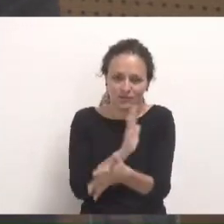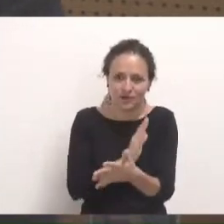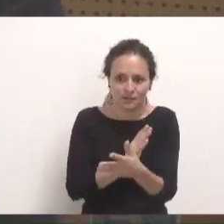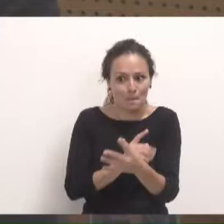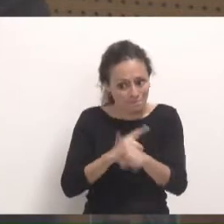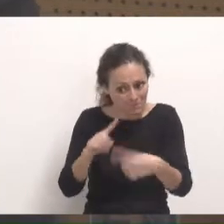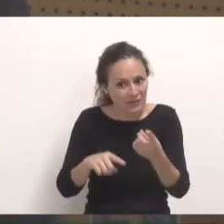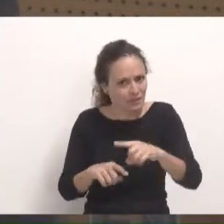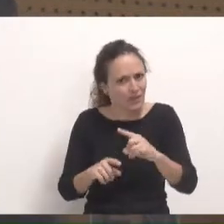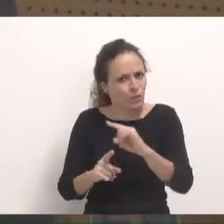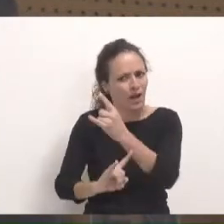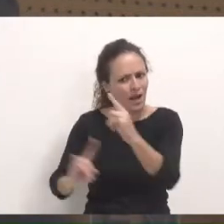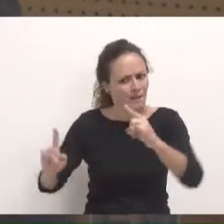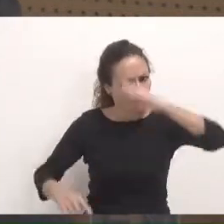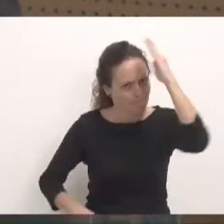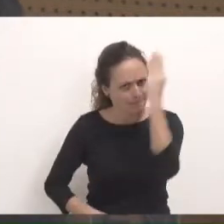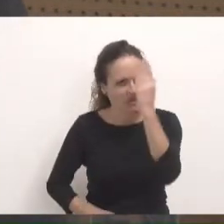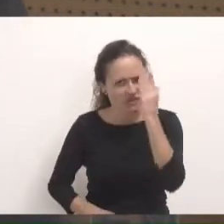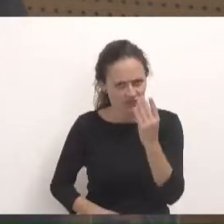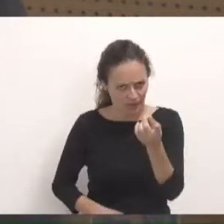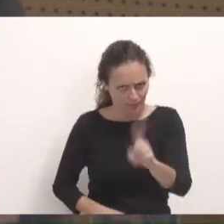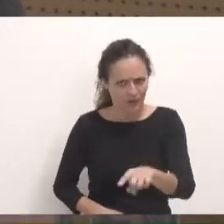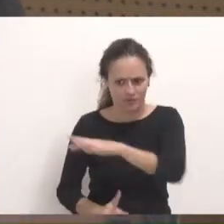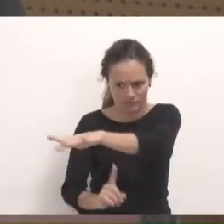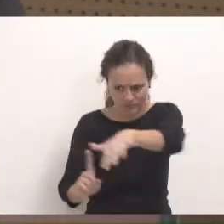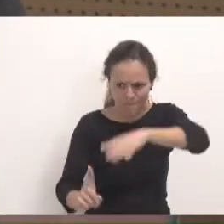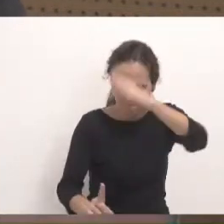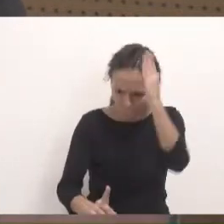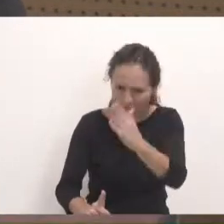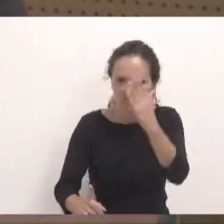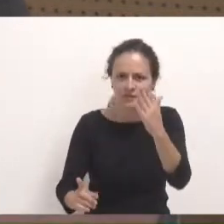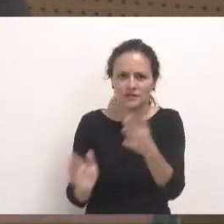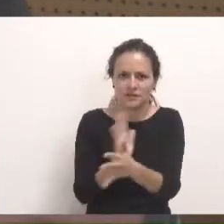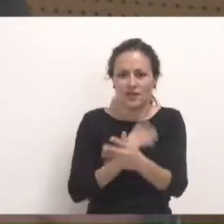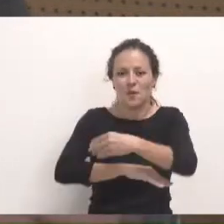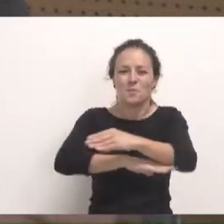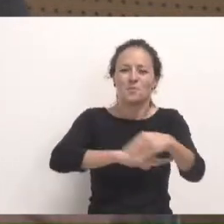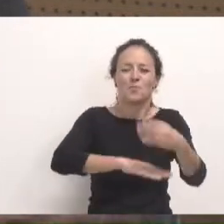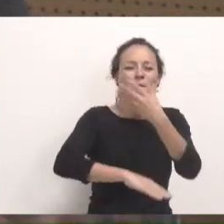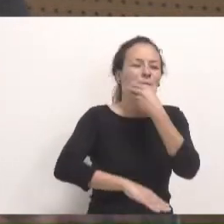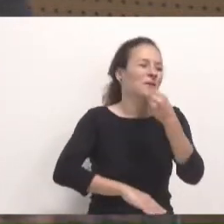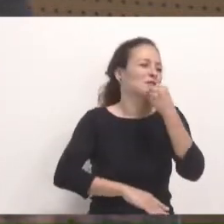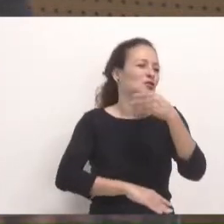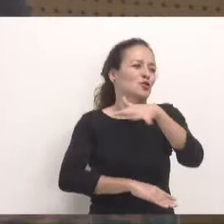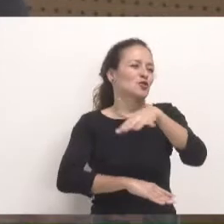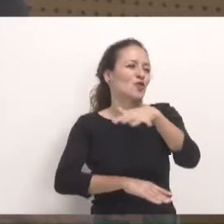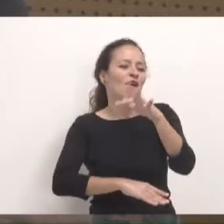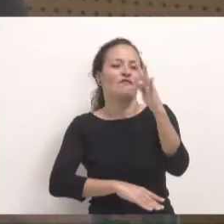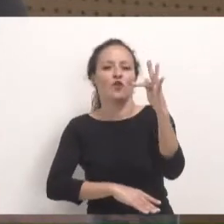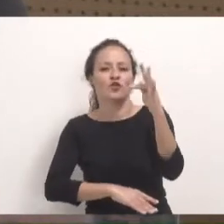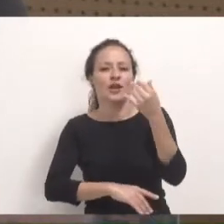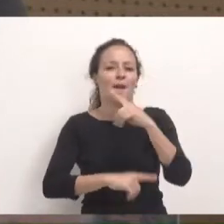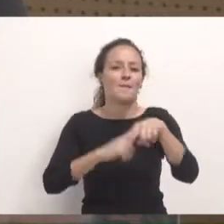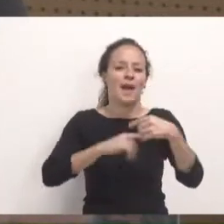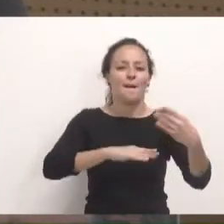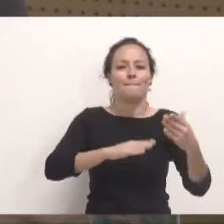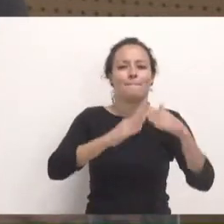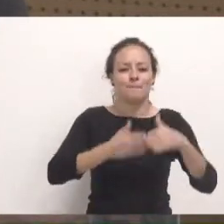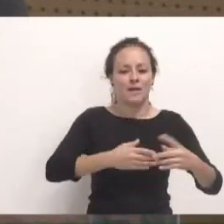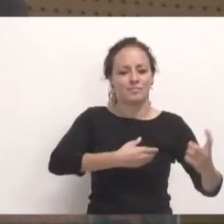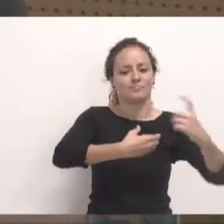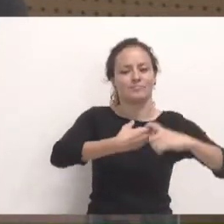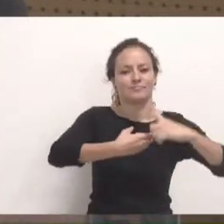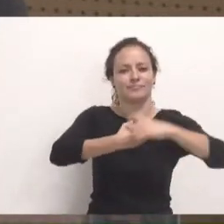impacto ambiental y ecológico, nos podemos permitir el lujo de hacer un muelle precioso en la costa de Fonsalía con un embarcadero estupendo